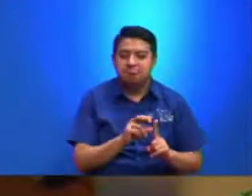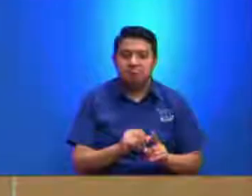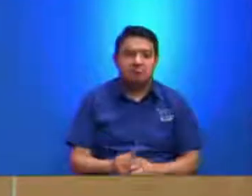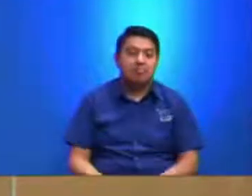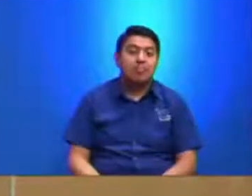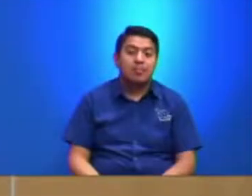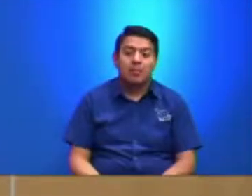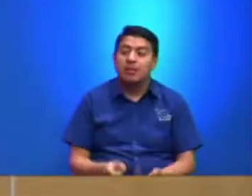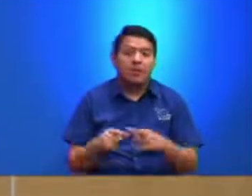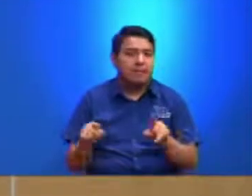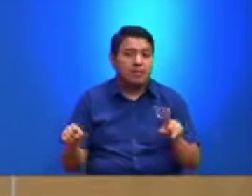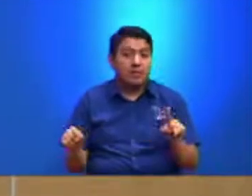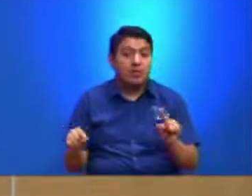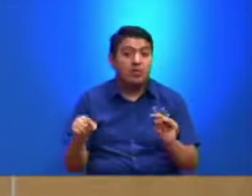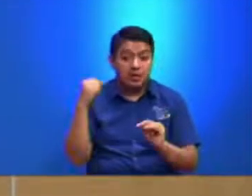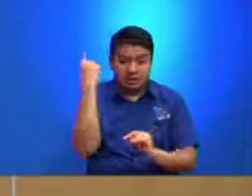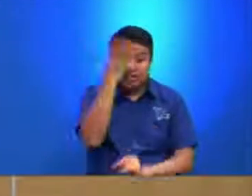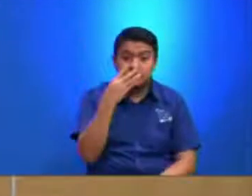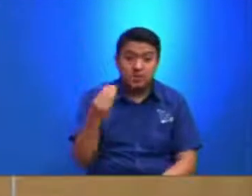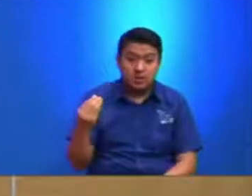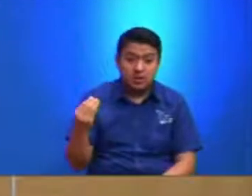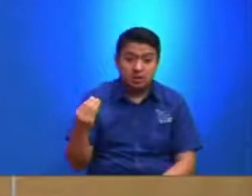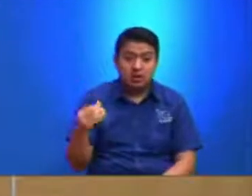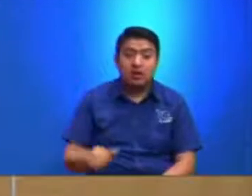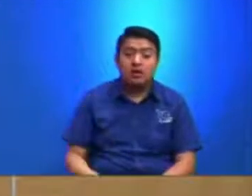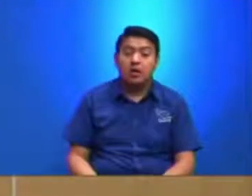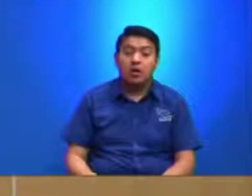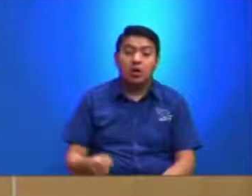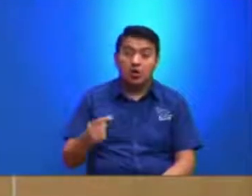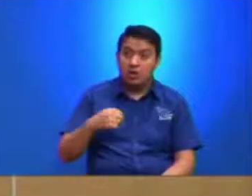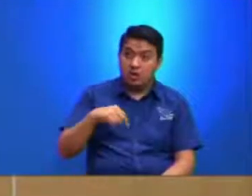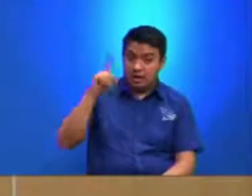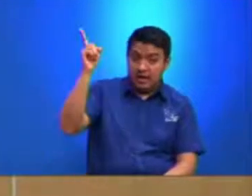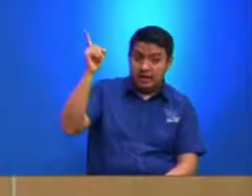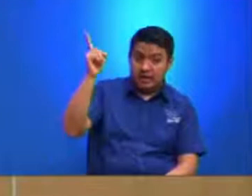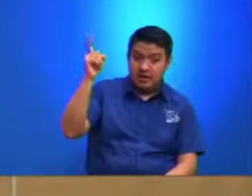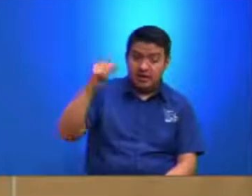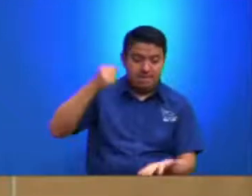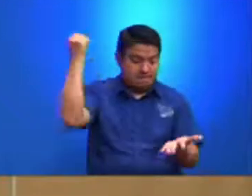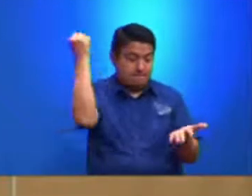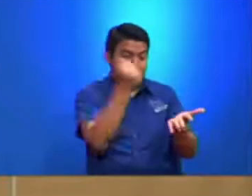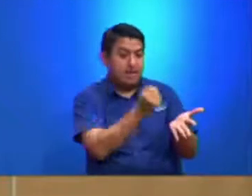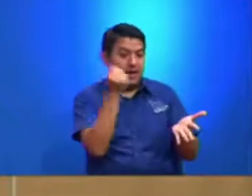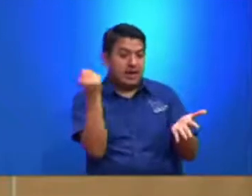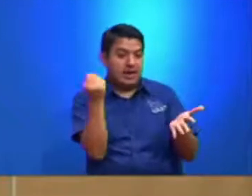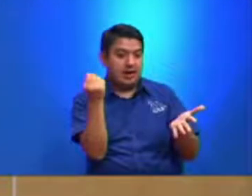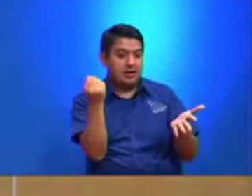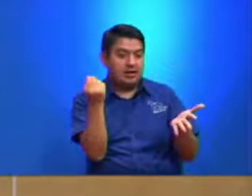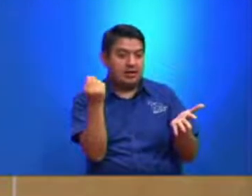Pero espiritualmente, uno le marcan el oído. Uno ya no puede oír